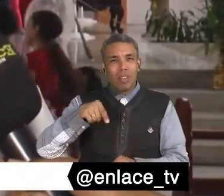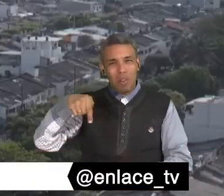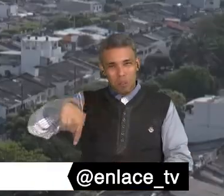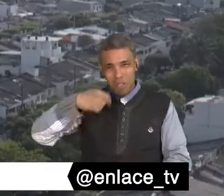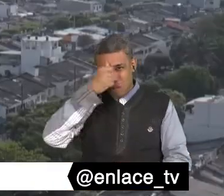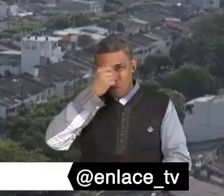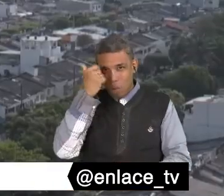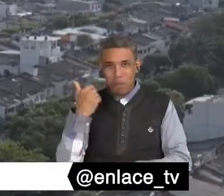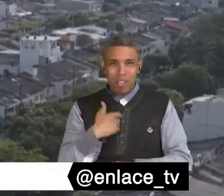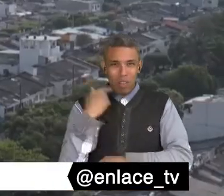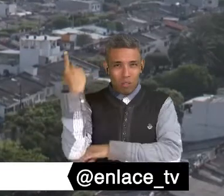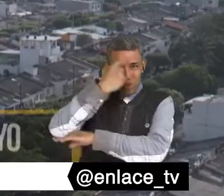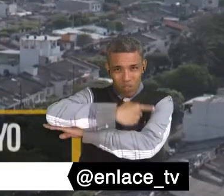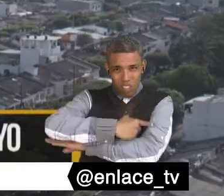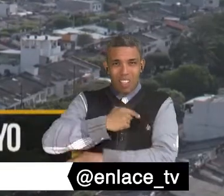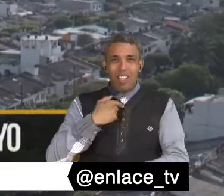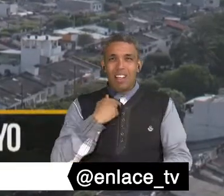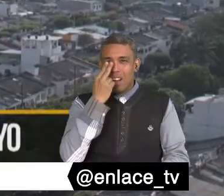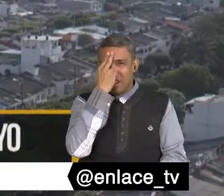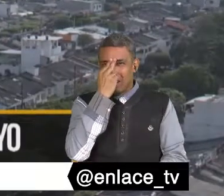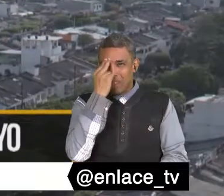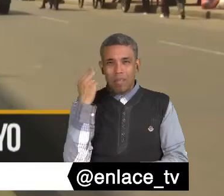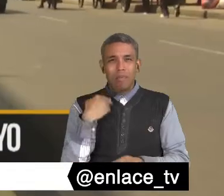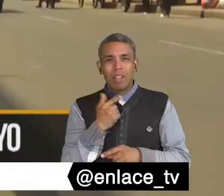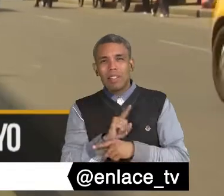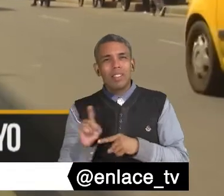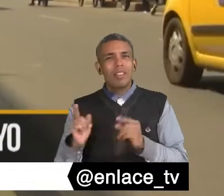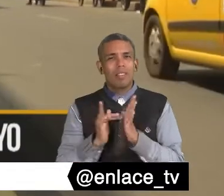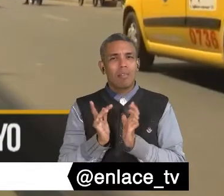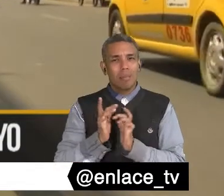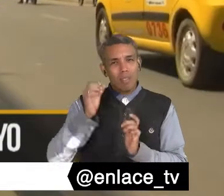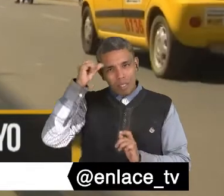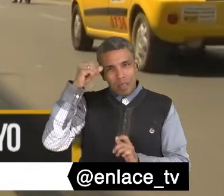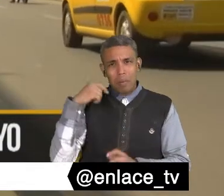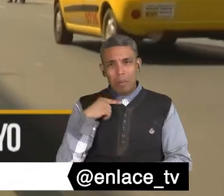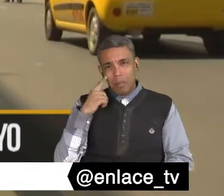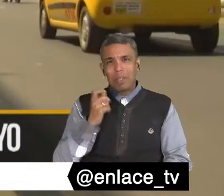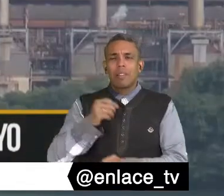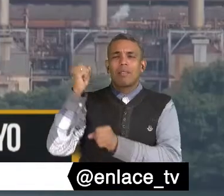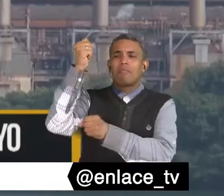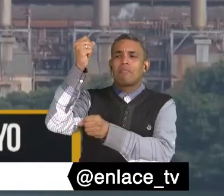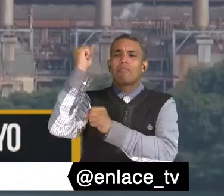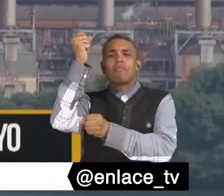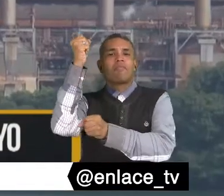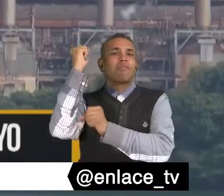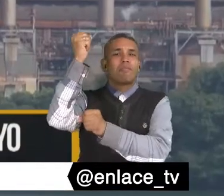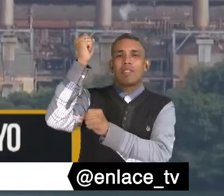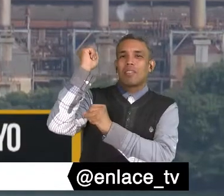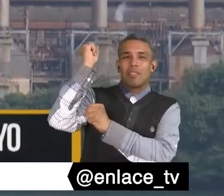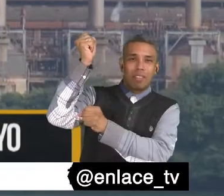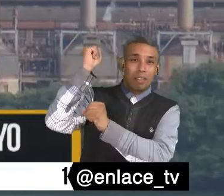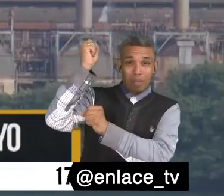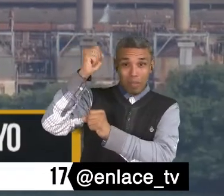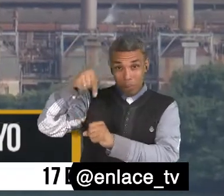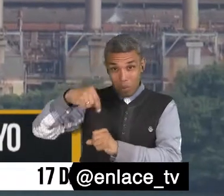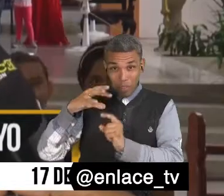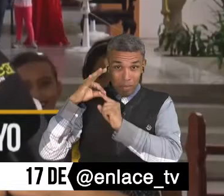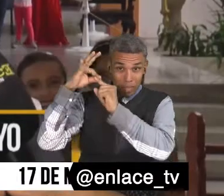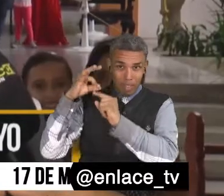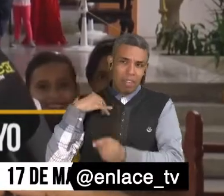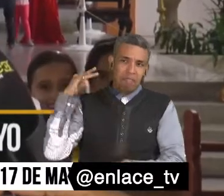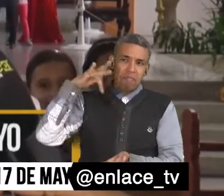Enlace Noticias sobre la movilización convocada para el 17 de mayo en defensa del plan de modernización de la refinería de Barranca Bermeja. El